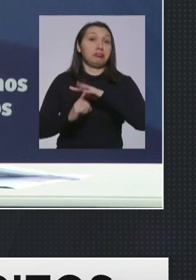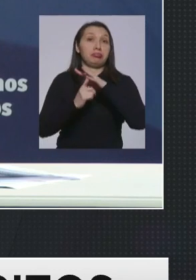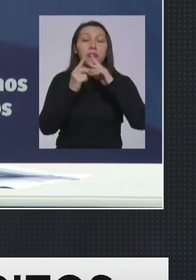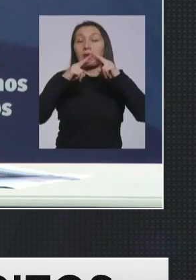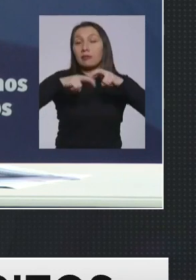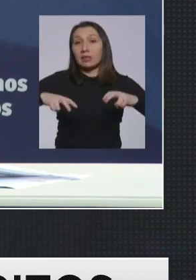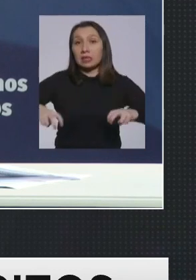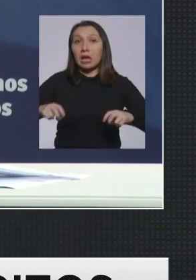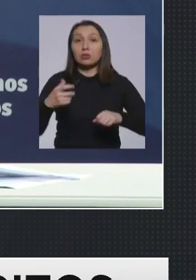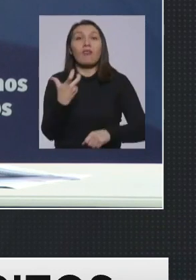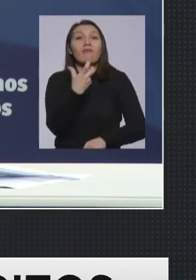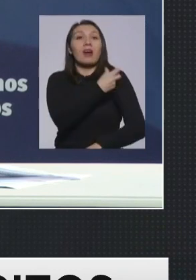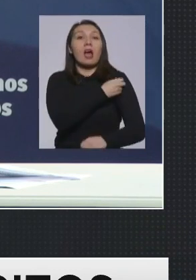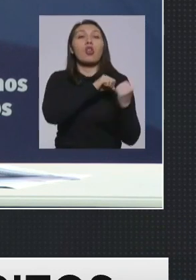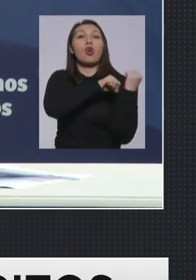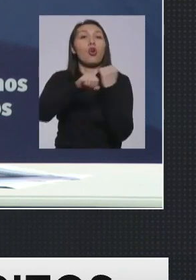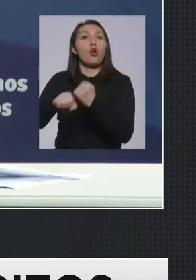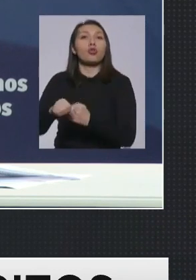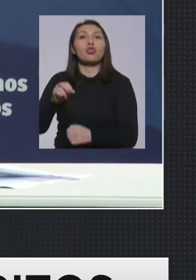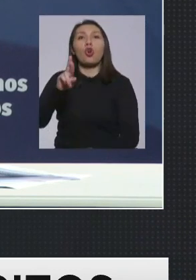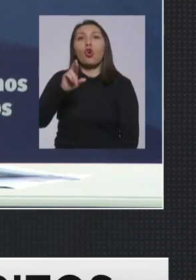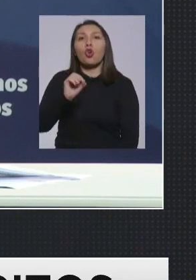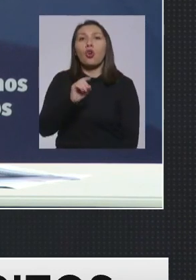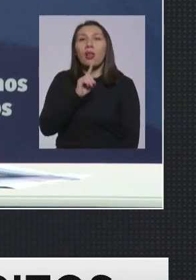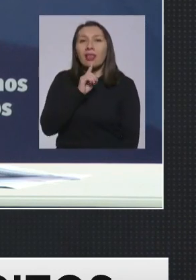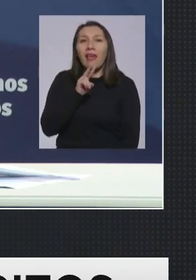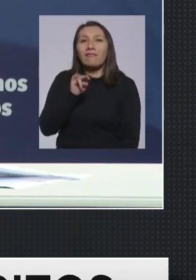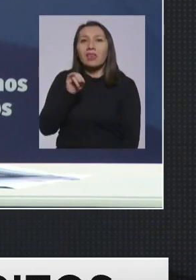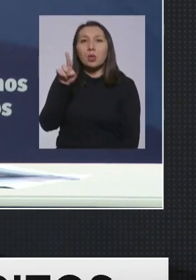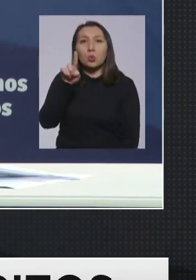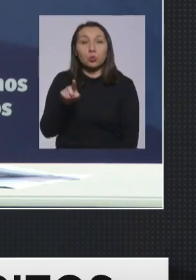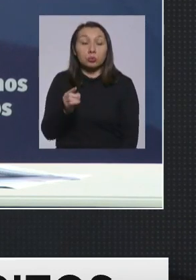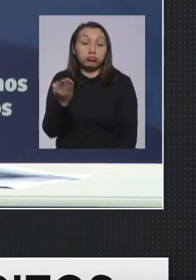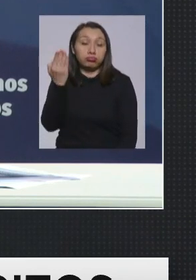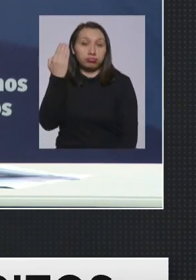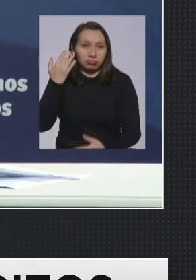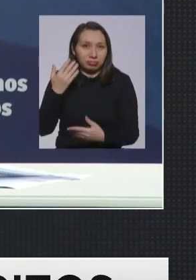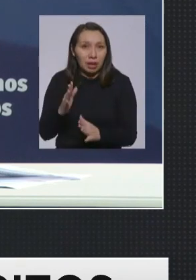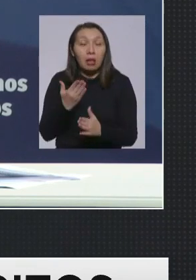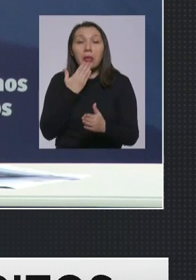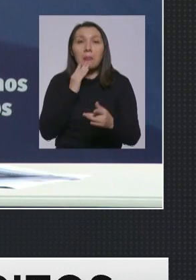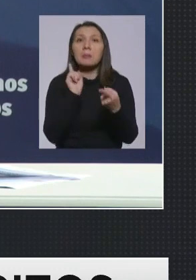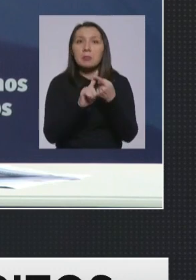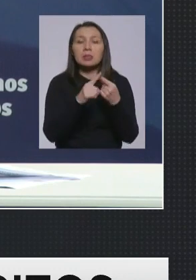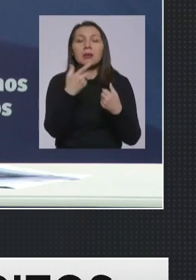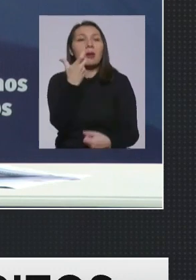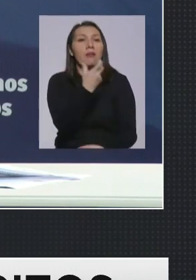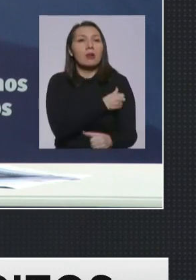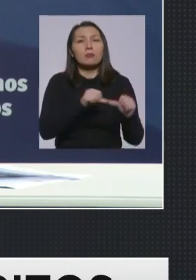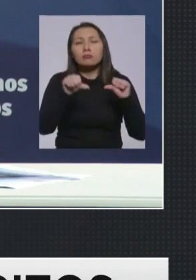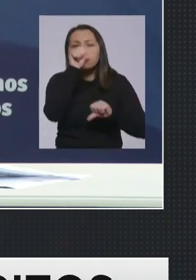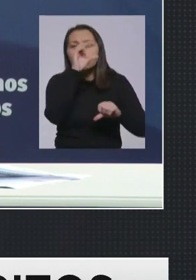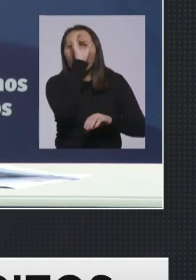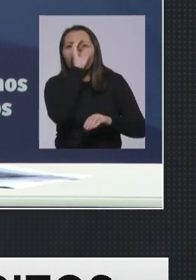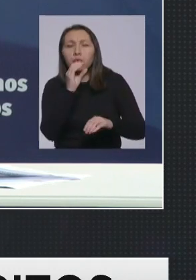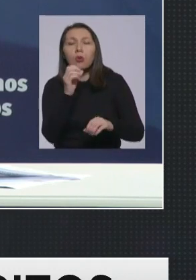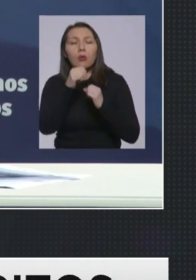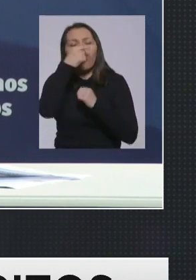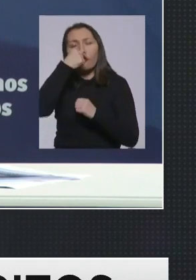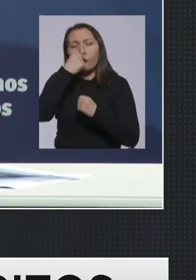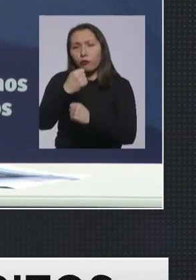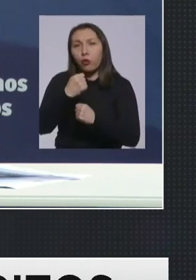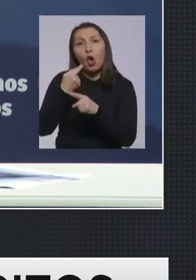investigación de la vacuna contra el rotavirus y también ha participado en la investigación de vacuna contra la influenza y otras